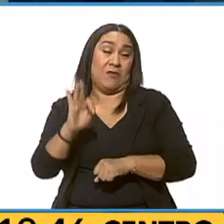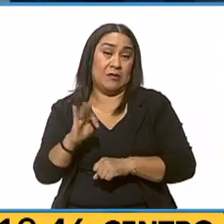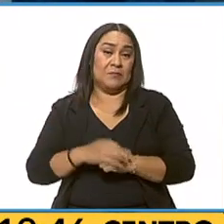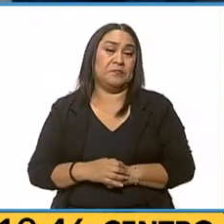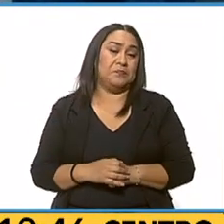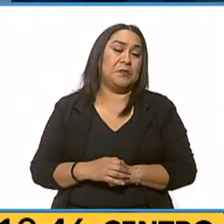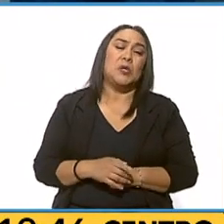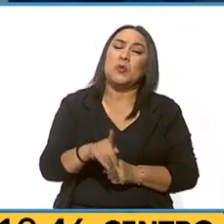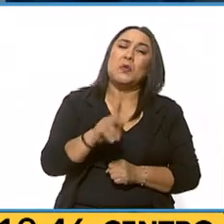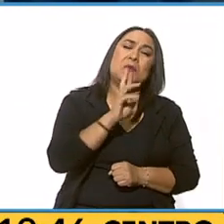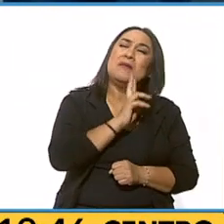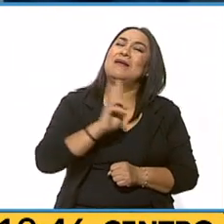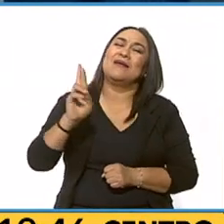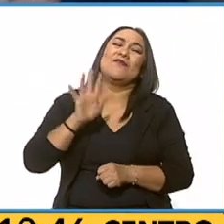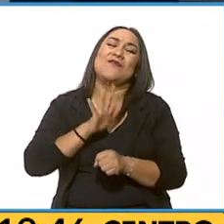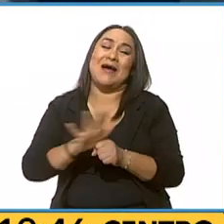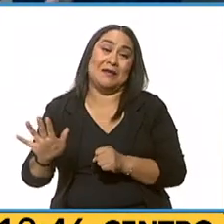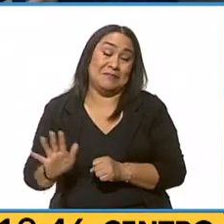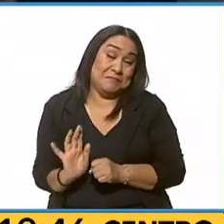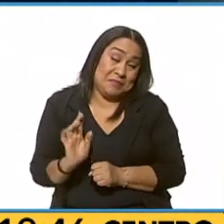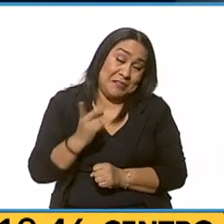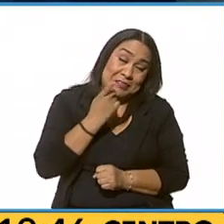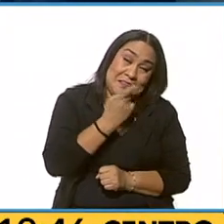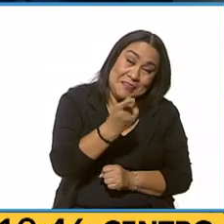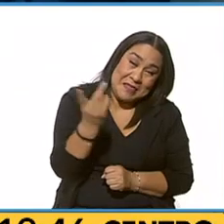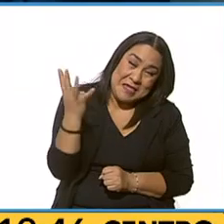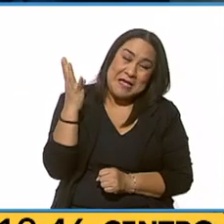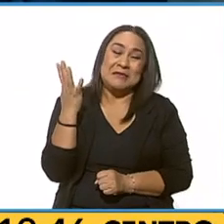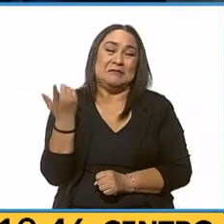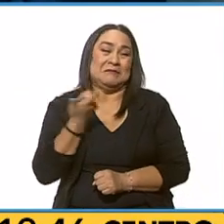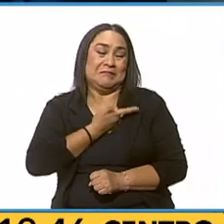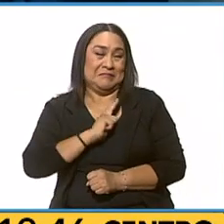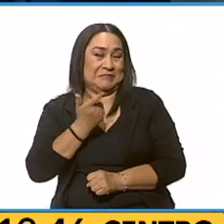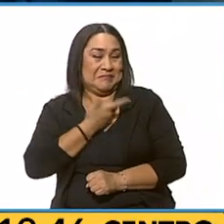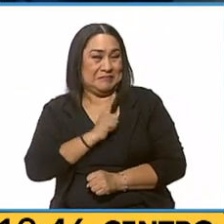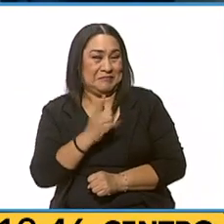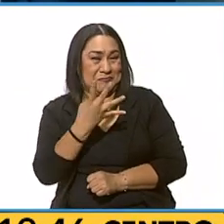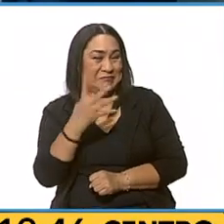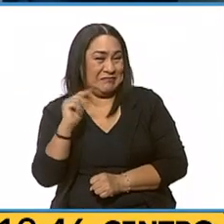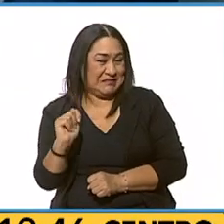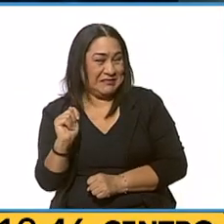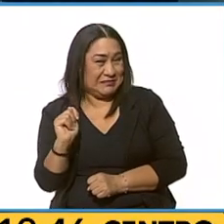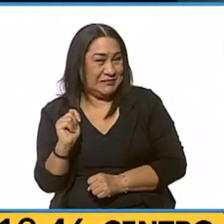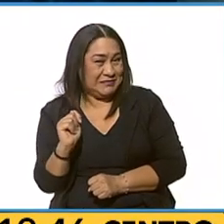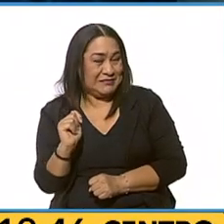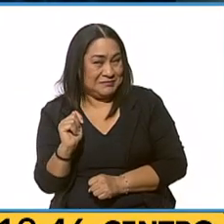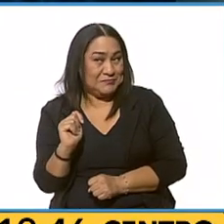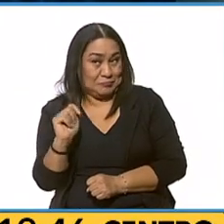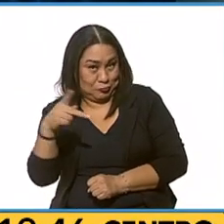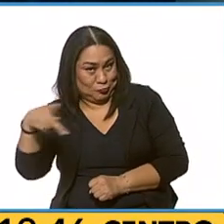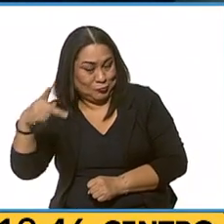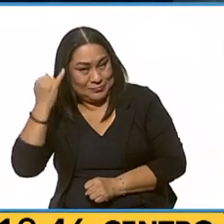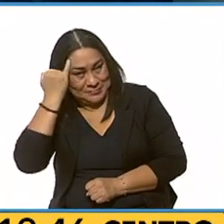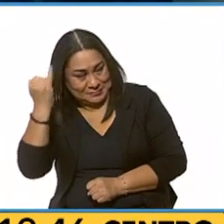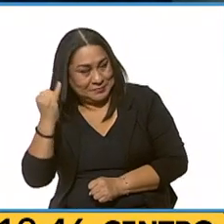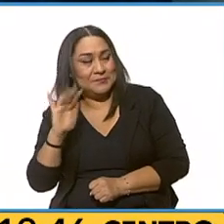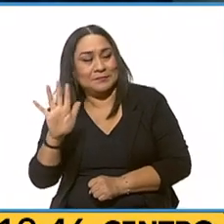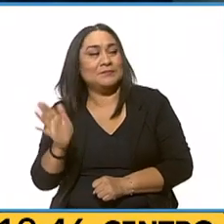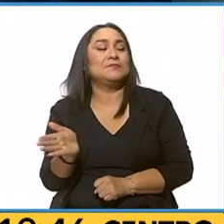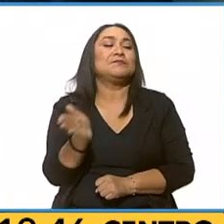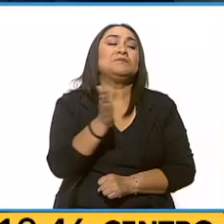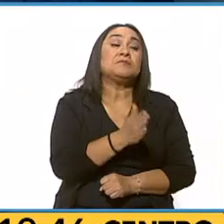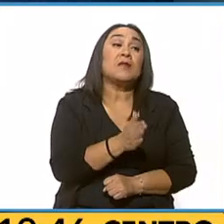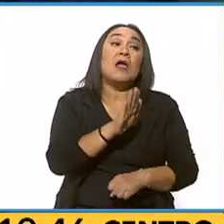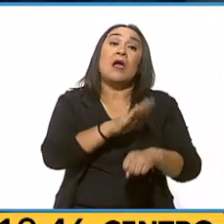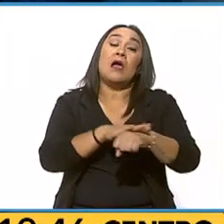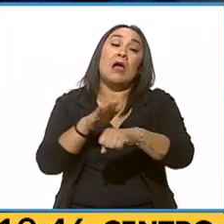le responderías? Porque eso es lo que dicen los malquerientes de la transformación, por un lado, y por el otro, que el